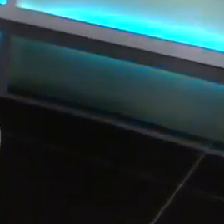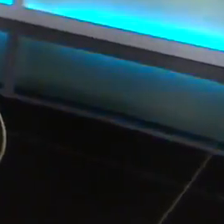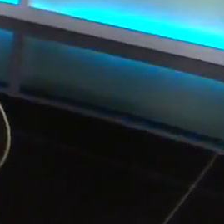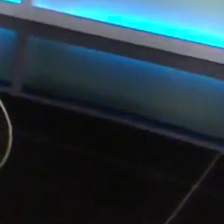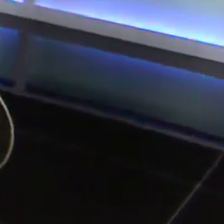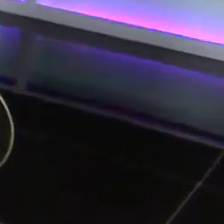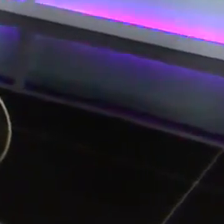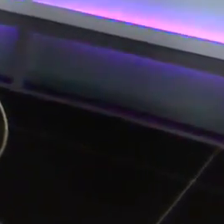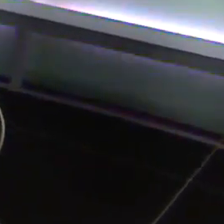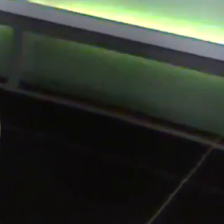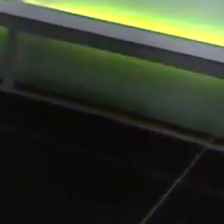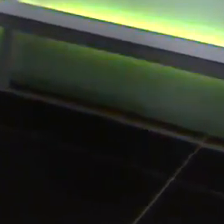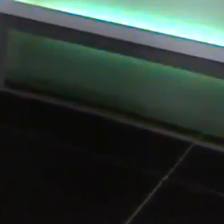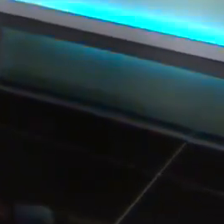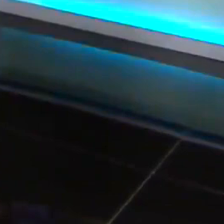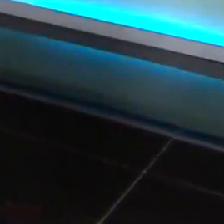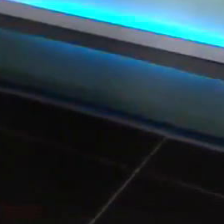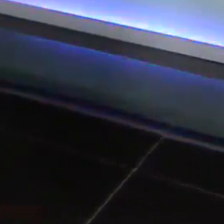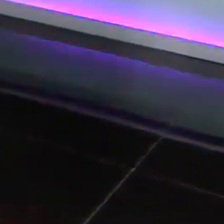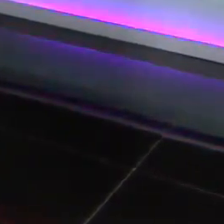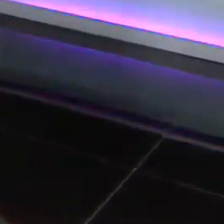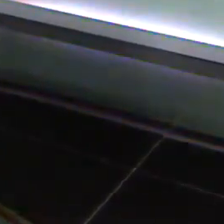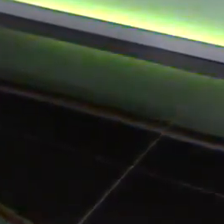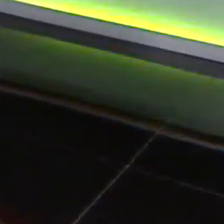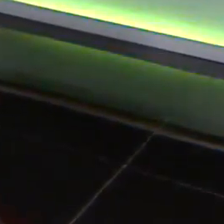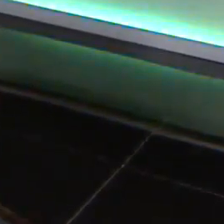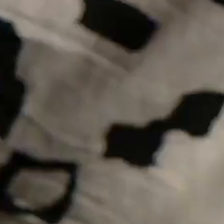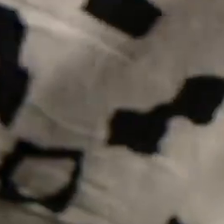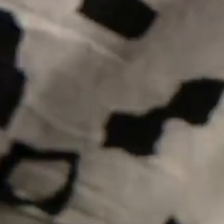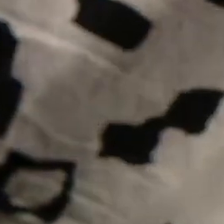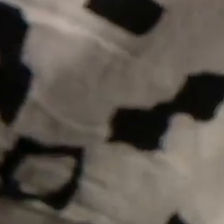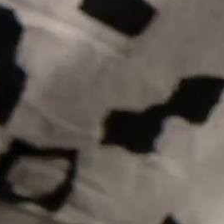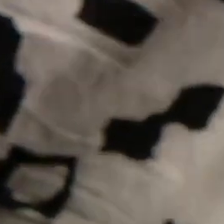mundo imperfecto, vaca la carnicería.